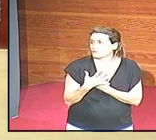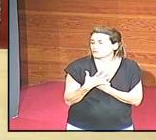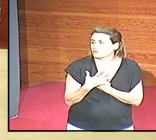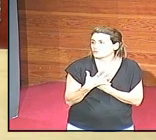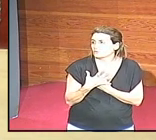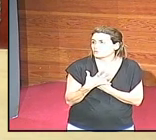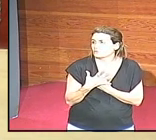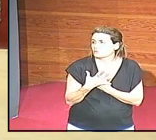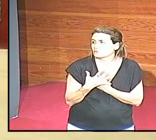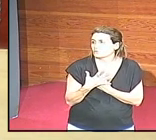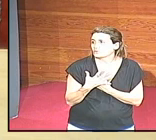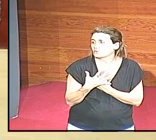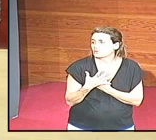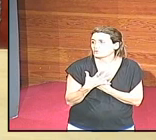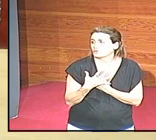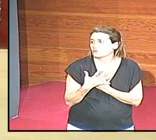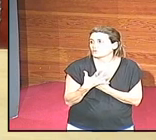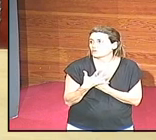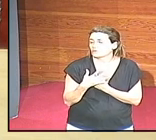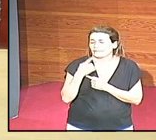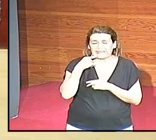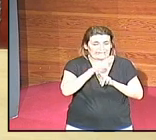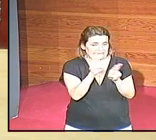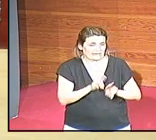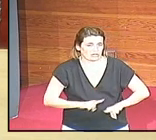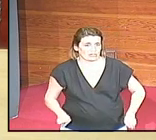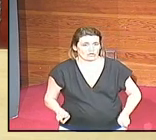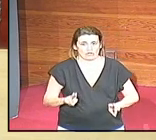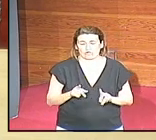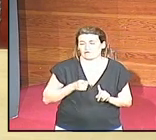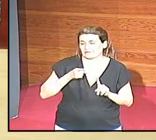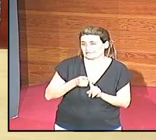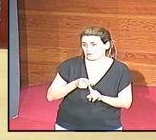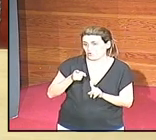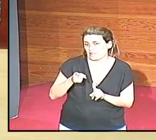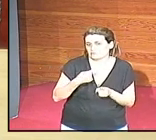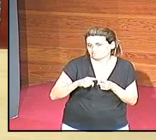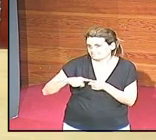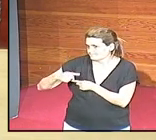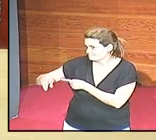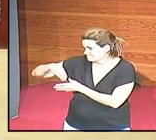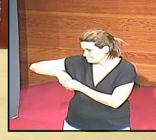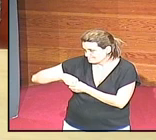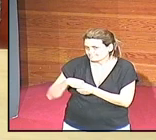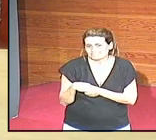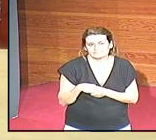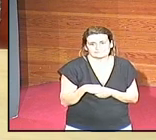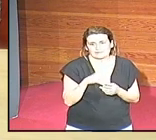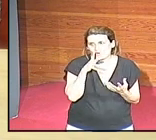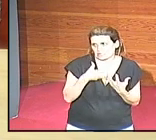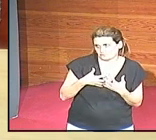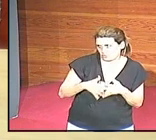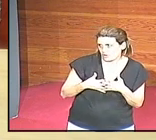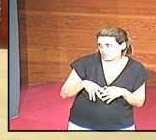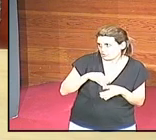de una posible internacionalización de los elementos, ¿no? Que están funcionando ahí.